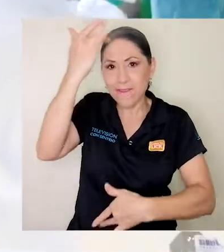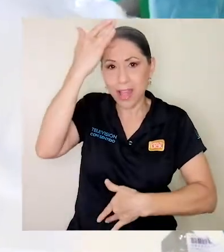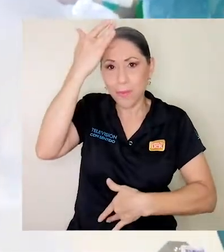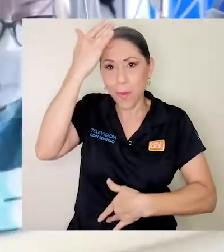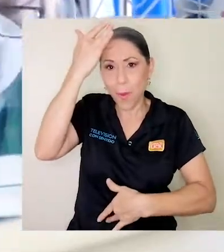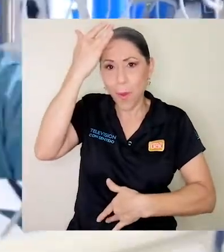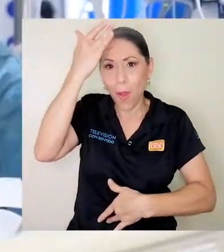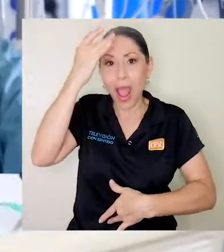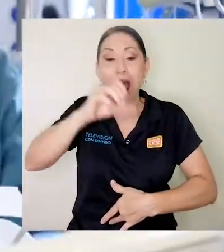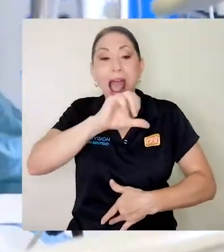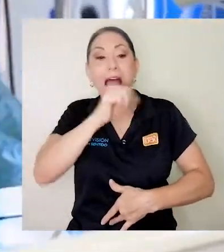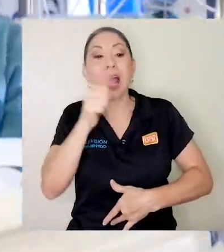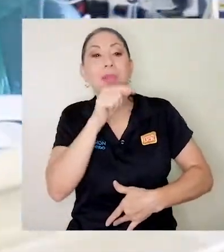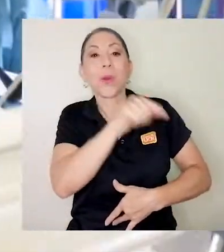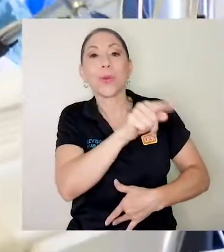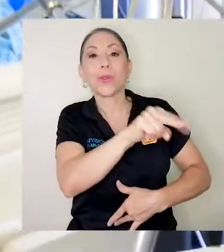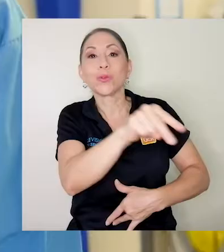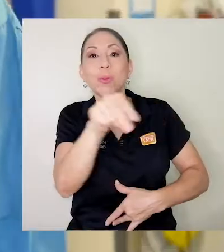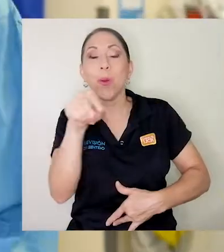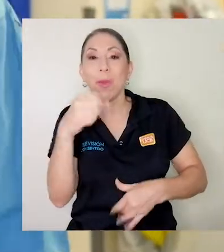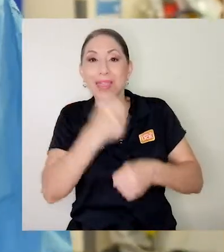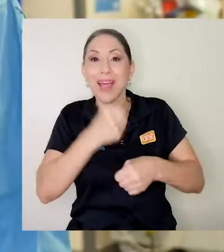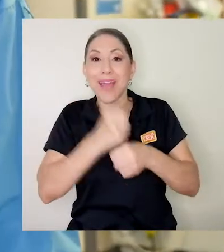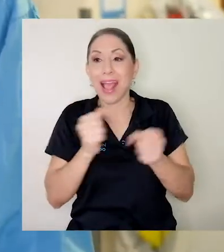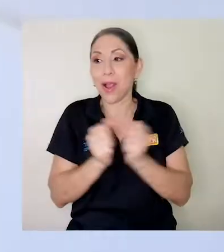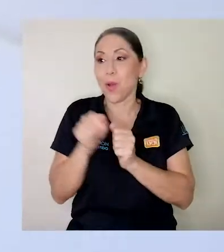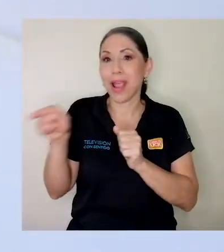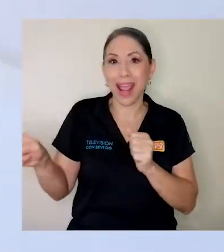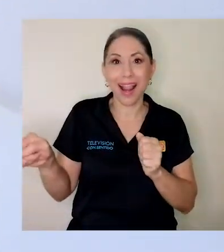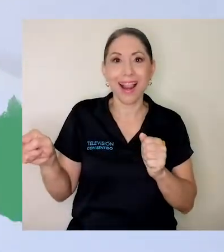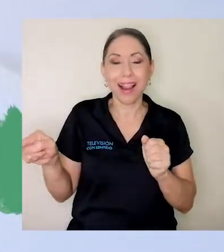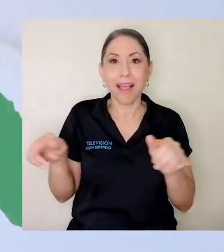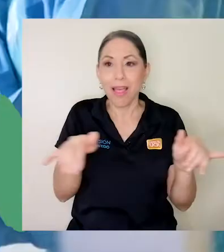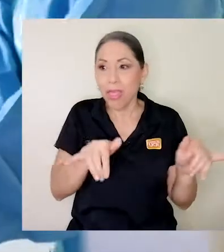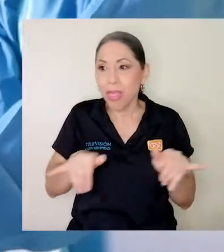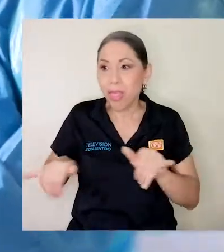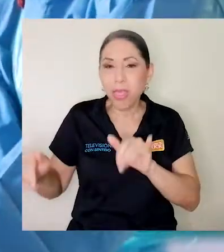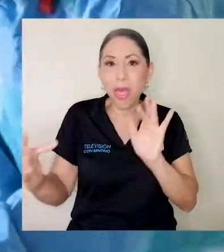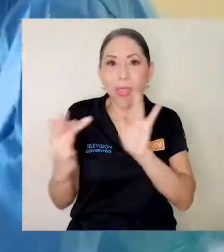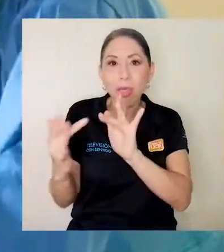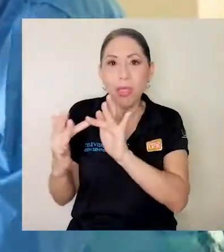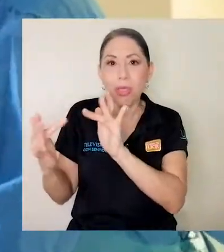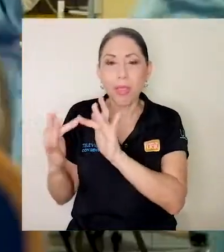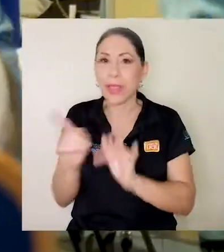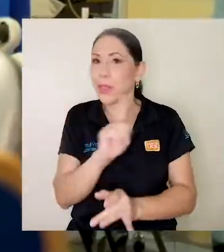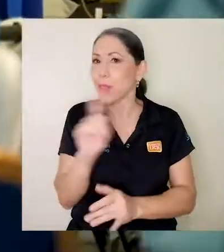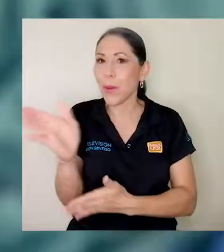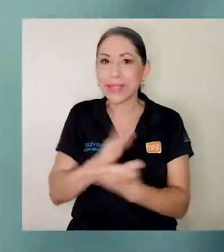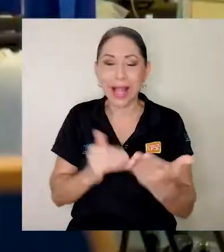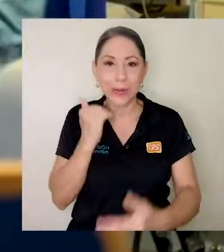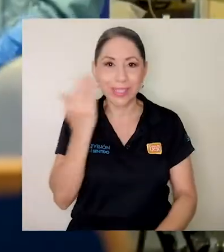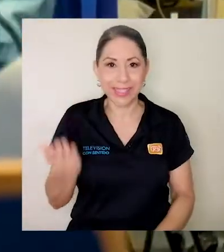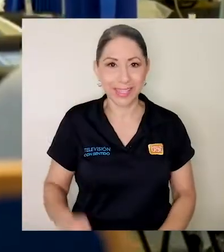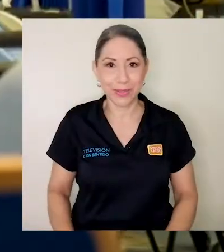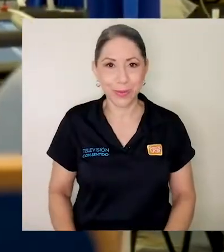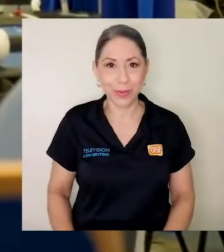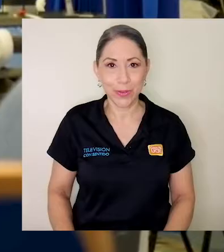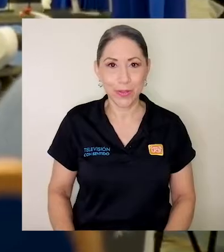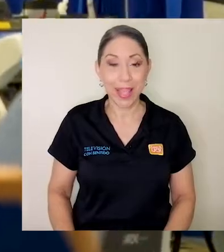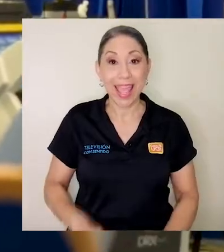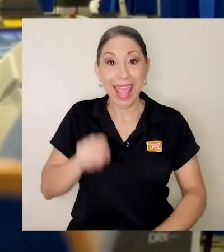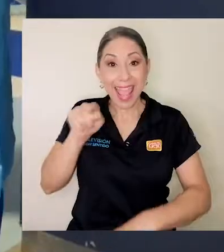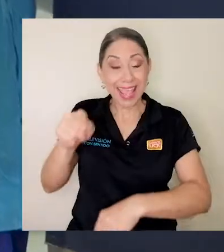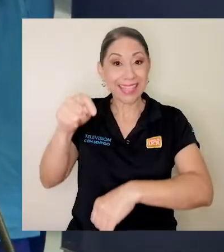vamos a tener un grupo de funcionarios que trabajan taco a taco con esta persona. Entonces no es tan sencillo,